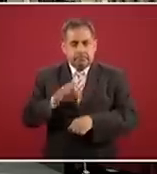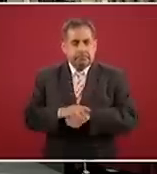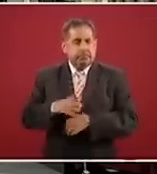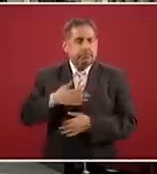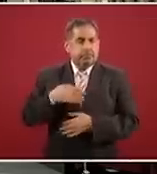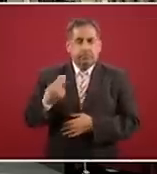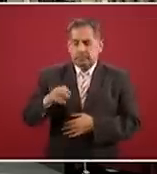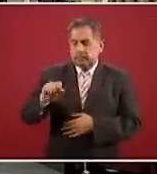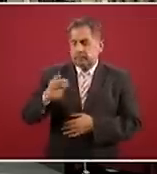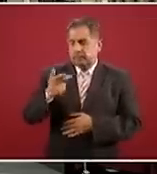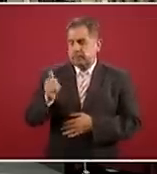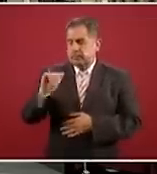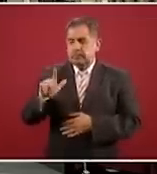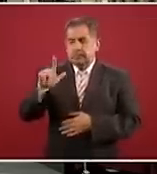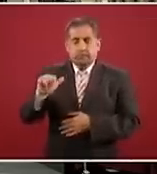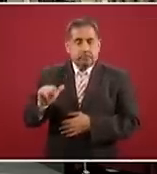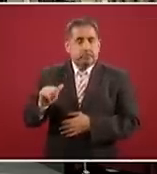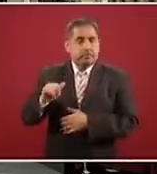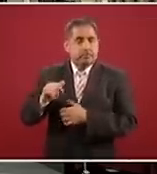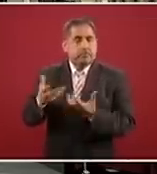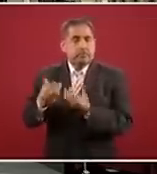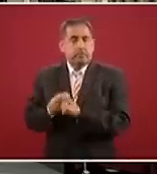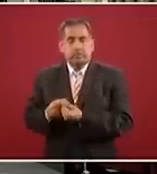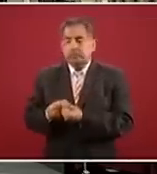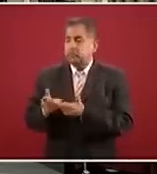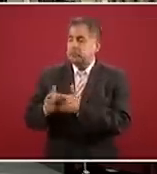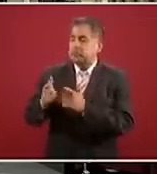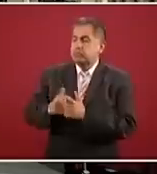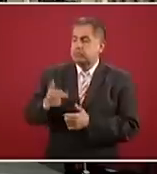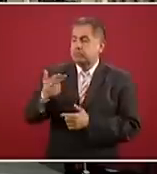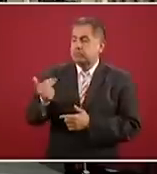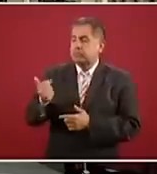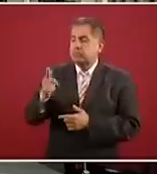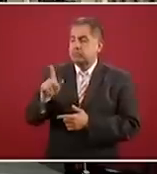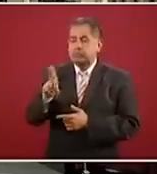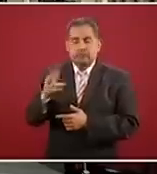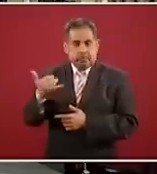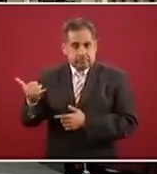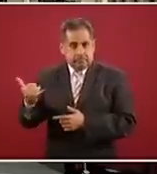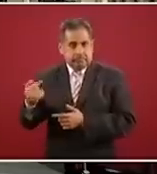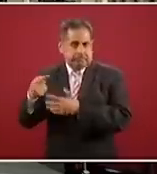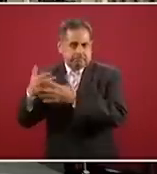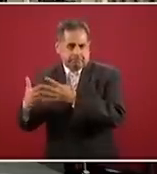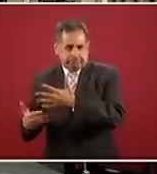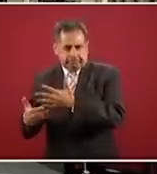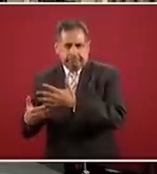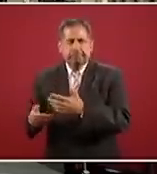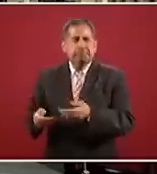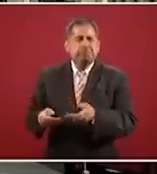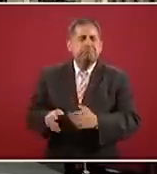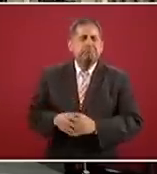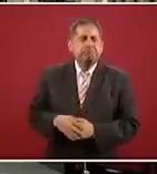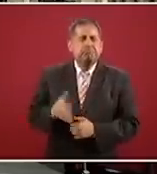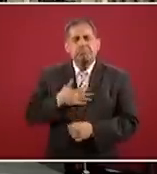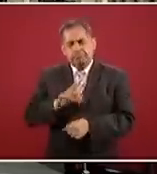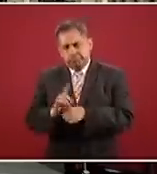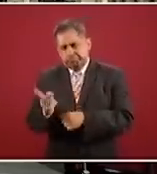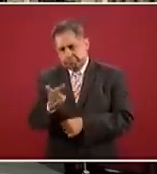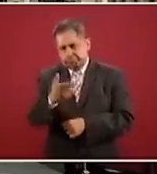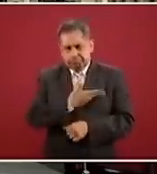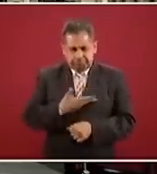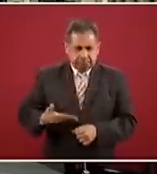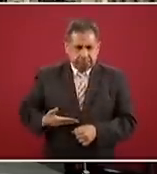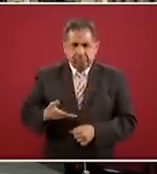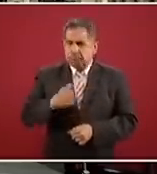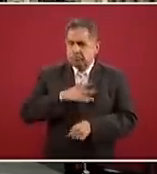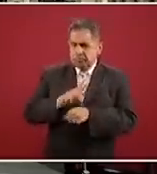Shaila Rosagel, corresponsal de Grupo Gili, El Imparcial de Sonora, La Crónica y Frontera de Tijuana. Buenos días, presidente. Buenos días al